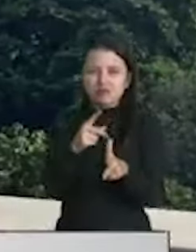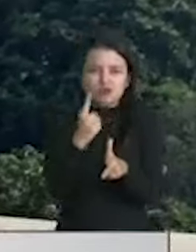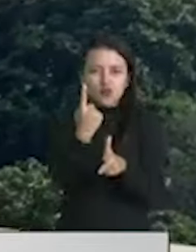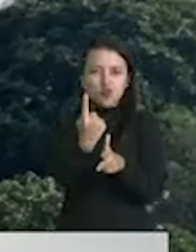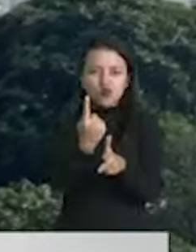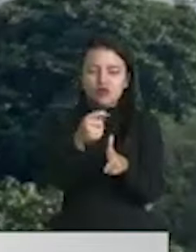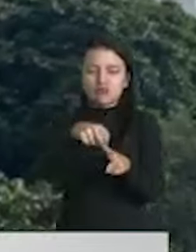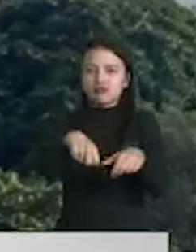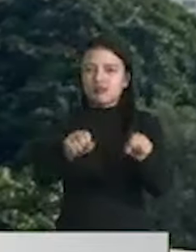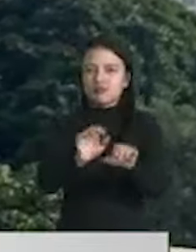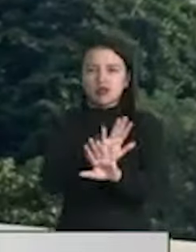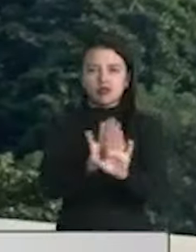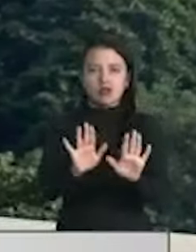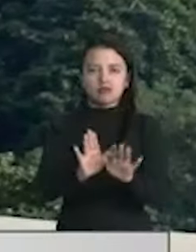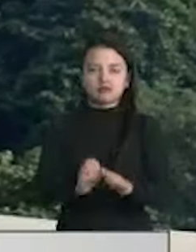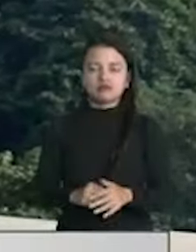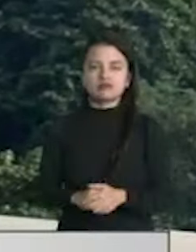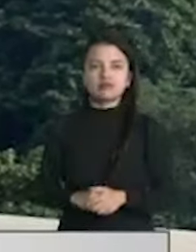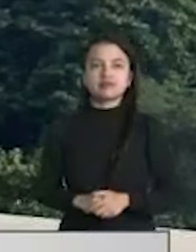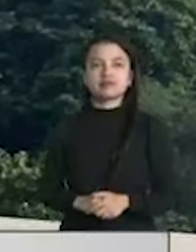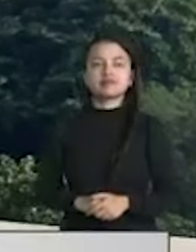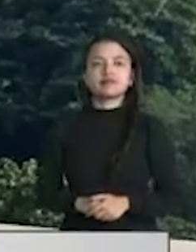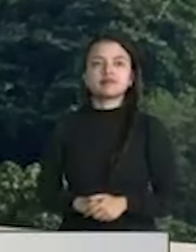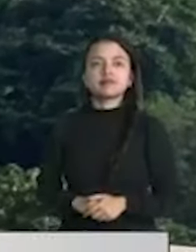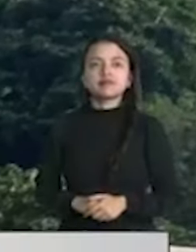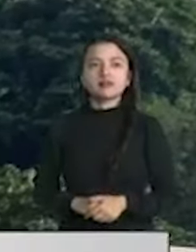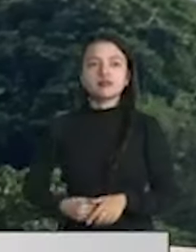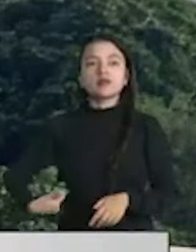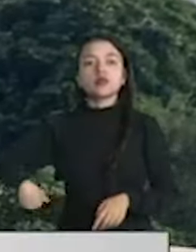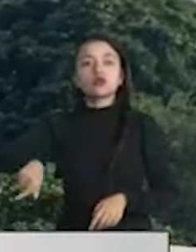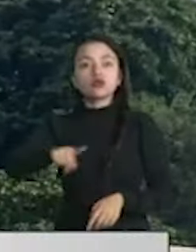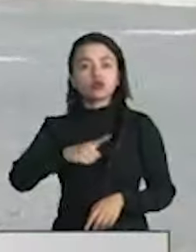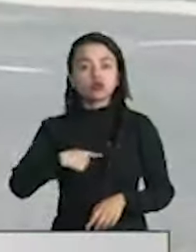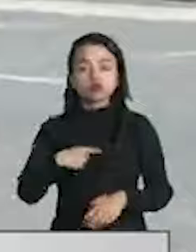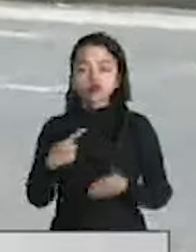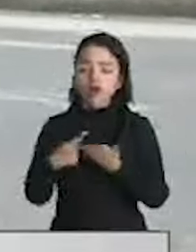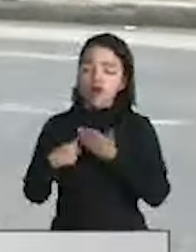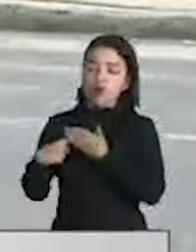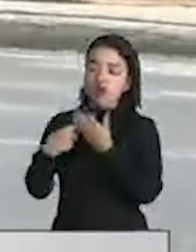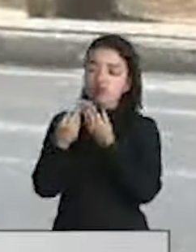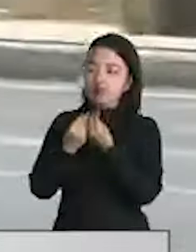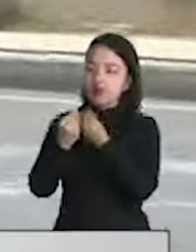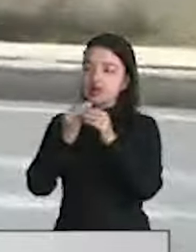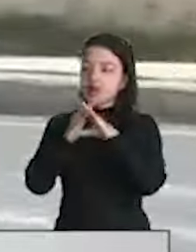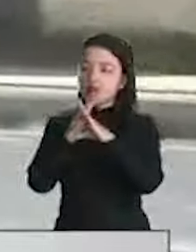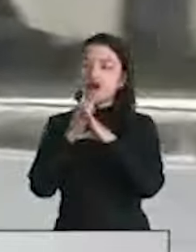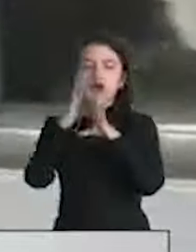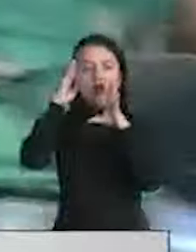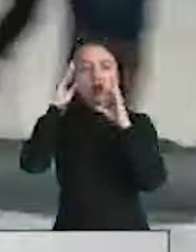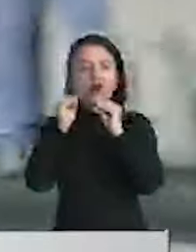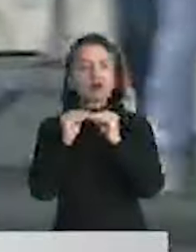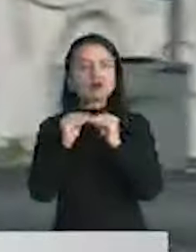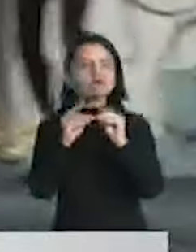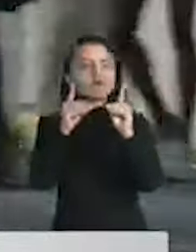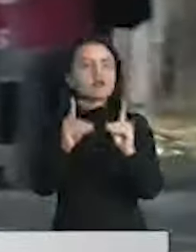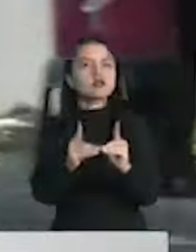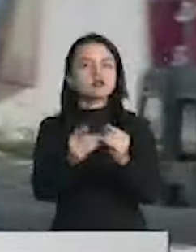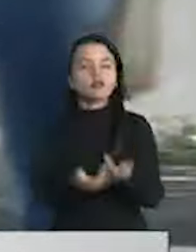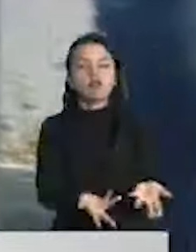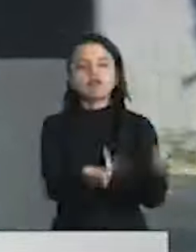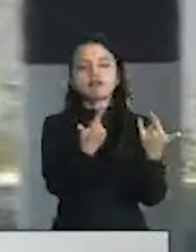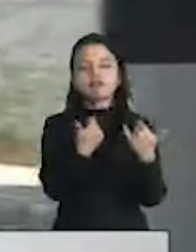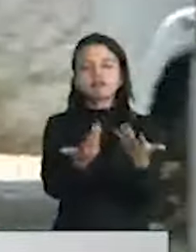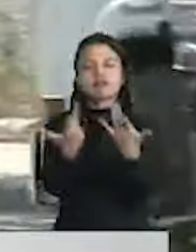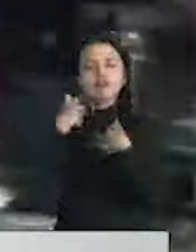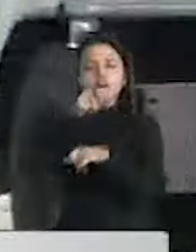de seguridad realizados en los diferentes barrios de la ciudad de Cartagena se ha escuchado detenidamente las necesidades y